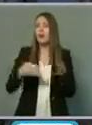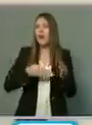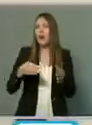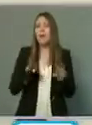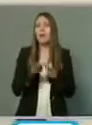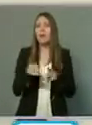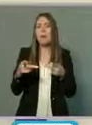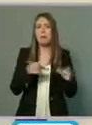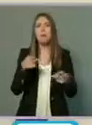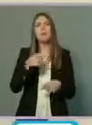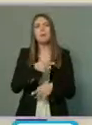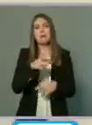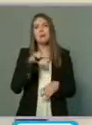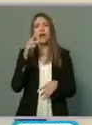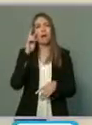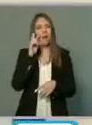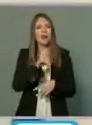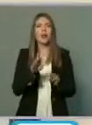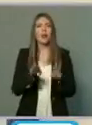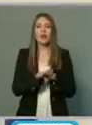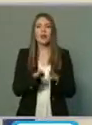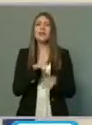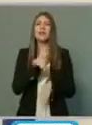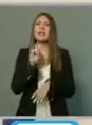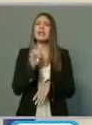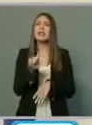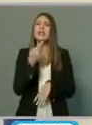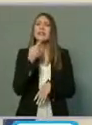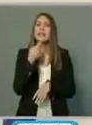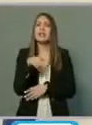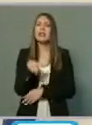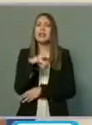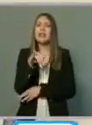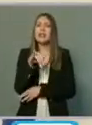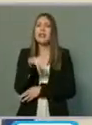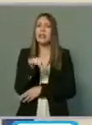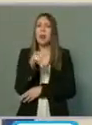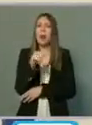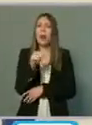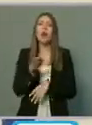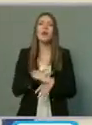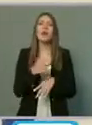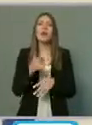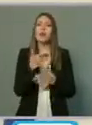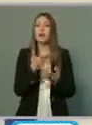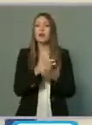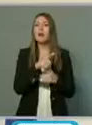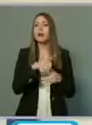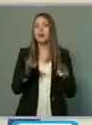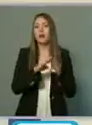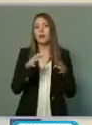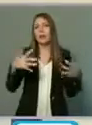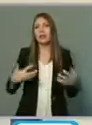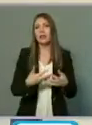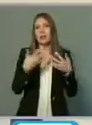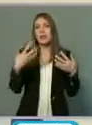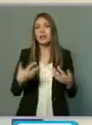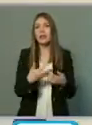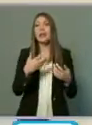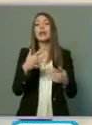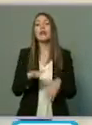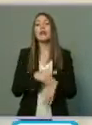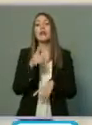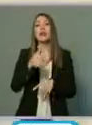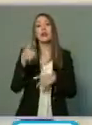fácil. Exactamente, Vamos a ¿qué enseñar. beneficios tiene la quinoa? Porque además esta es una ensalada que evidentemente nuestra receta nos la mandó